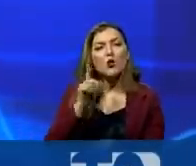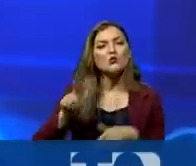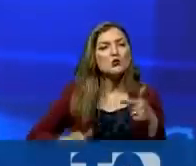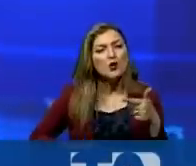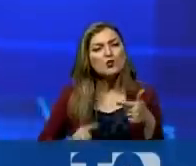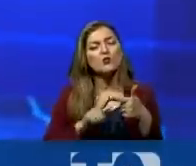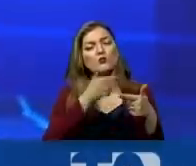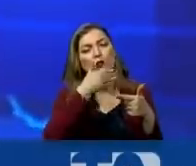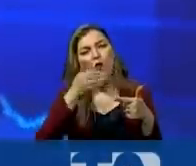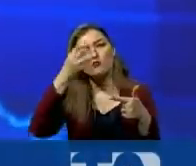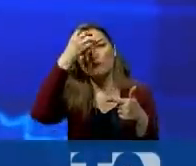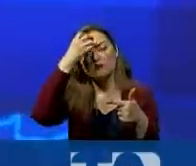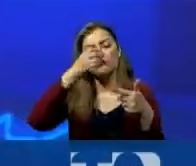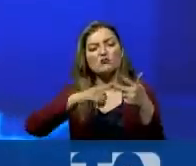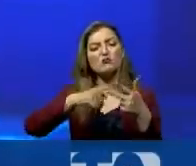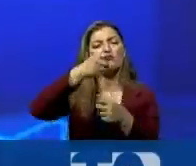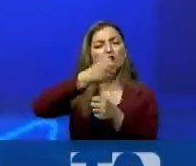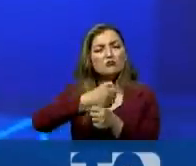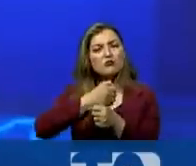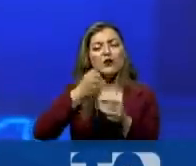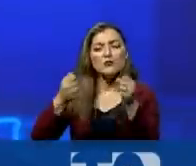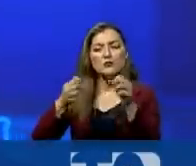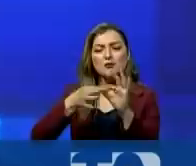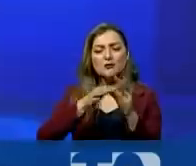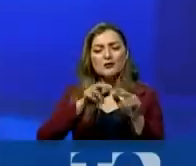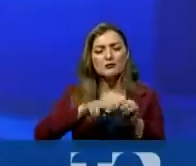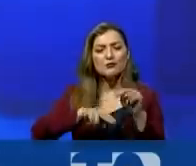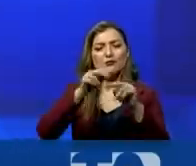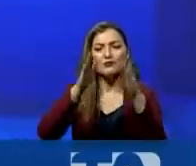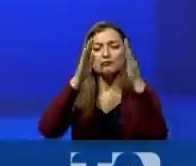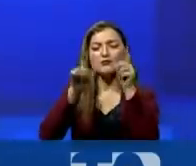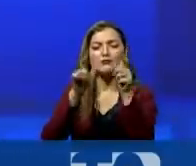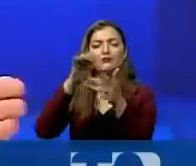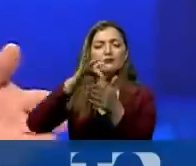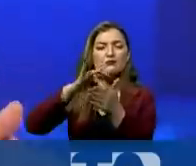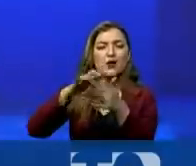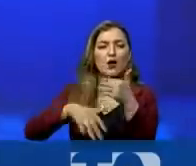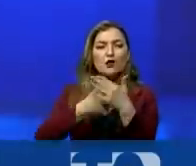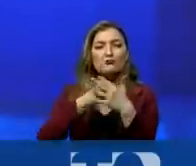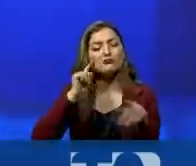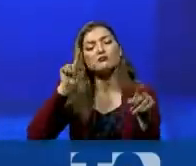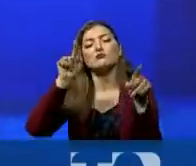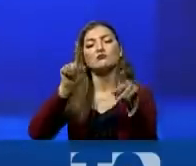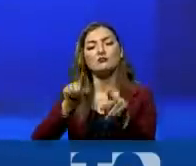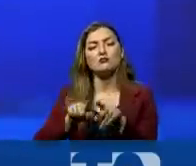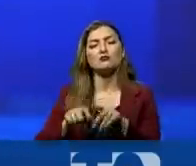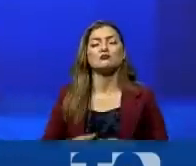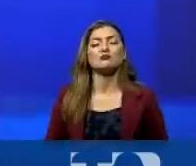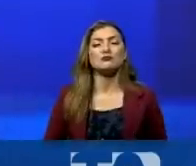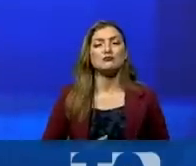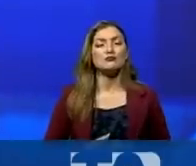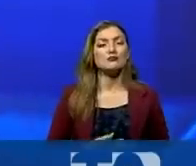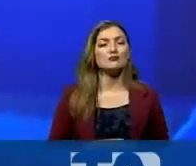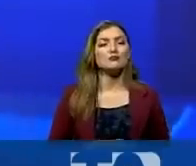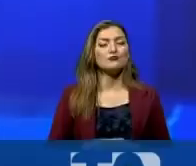la educación la seguridad en mejorar la vialidad en atención a personas vulnerables tal vez todos los ecuatorianos estamos de